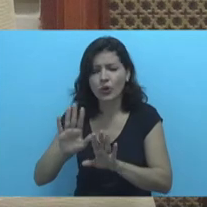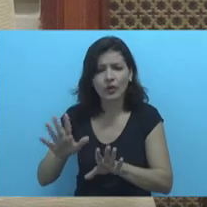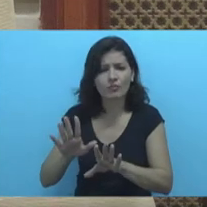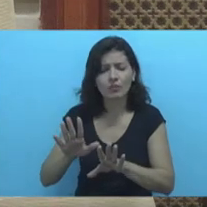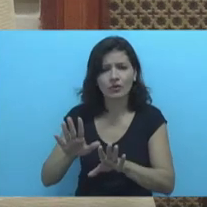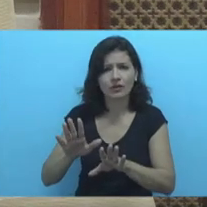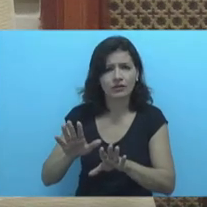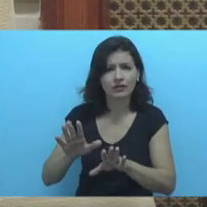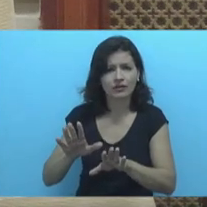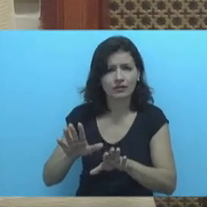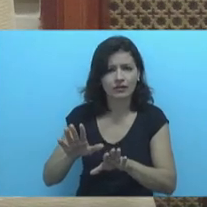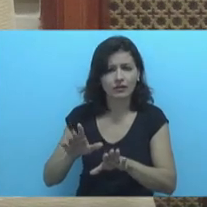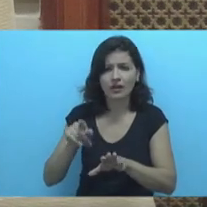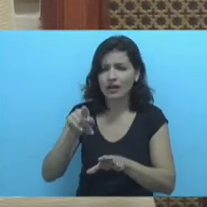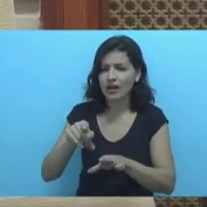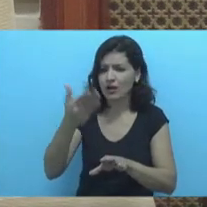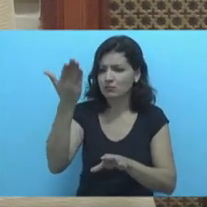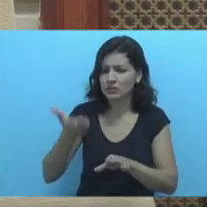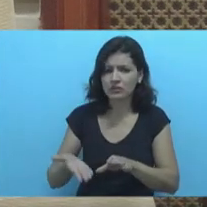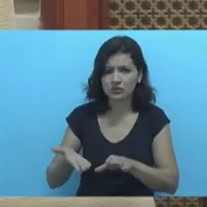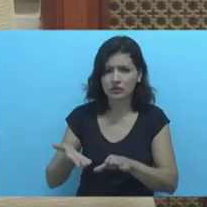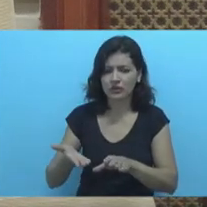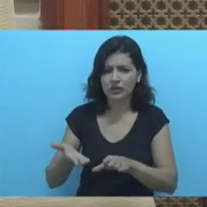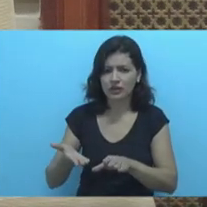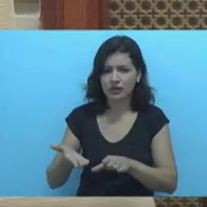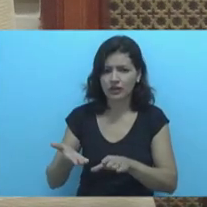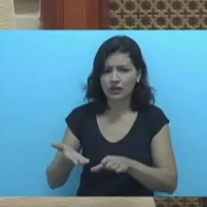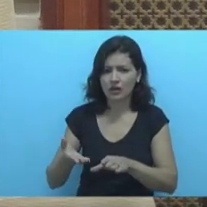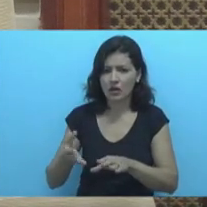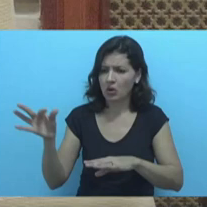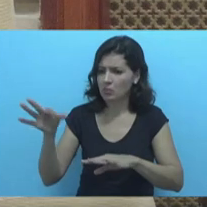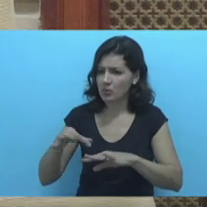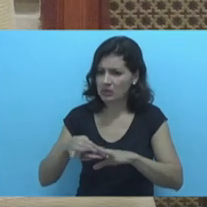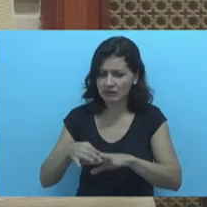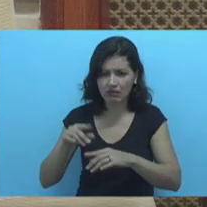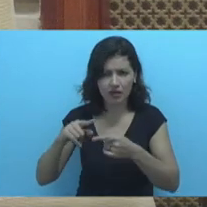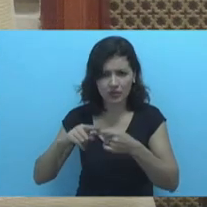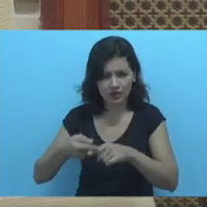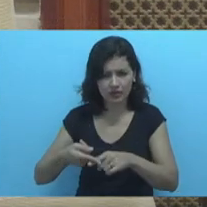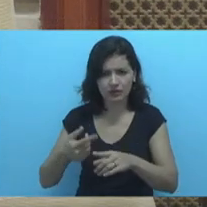resaltar la figura de Miguel, de su compromiso con la política.